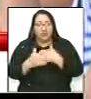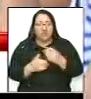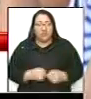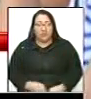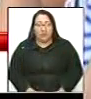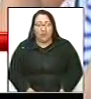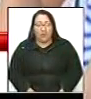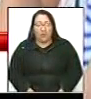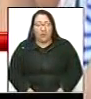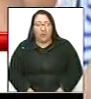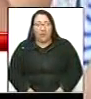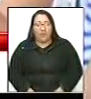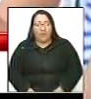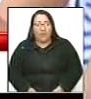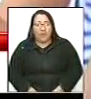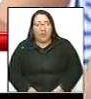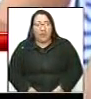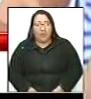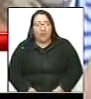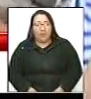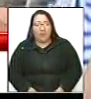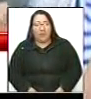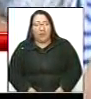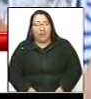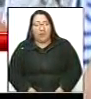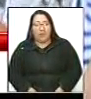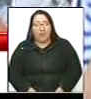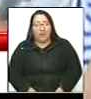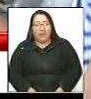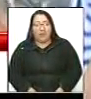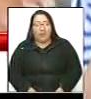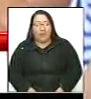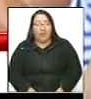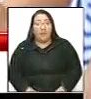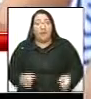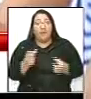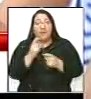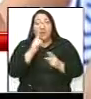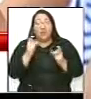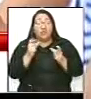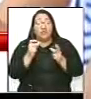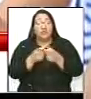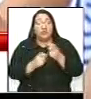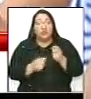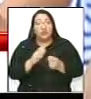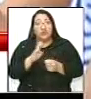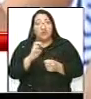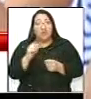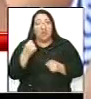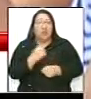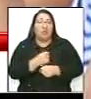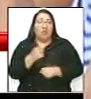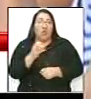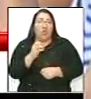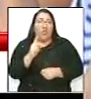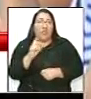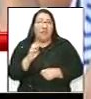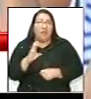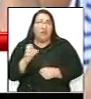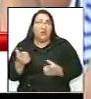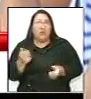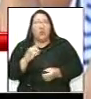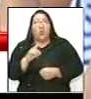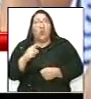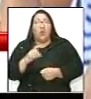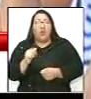los que no tengan miedo, ¿no? Porque el papá del congresista, ¿no?, por ejemplo, que tiene un estudio de abogado, me refiero al señor de Belaunde, trabajó para Odebrecht. El señor Ugaz,